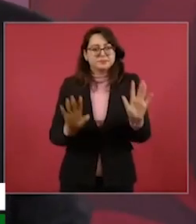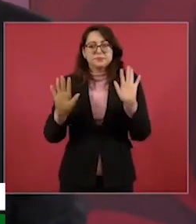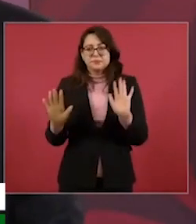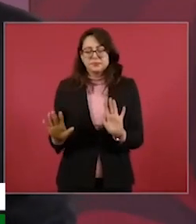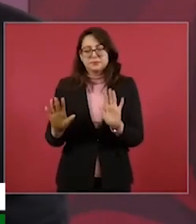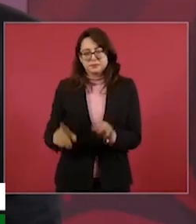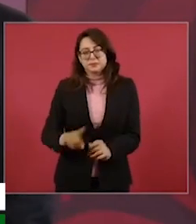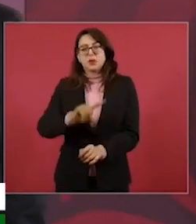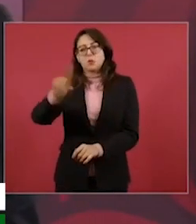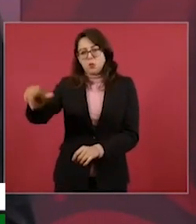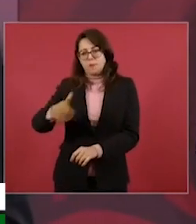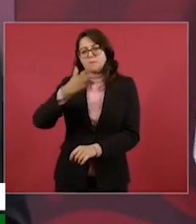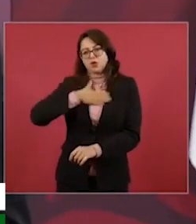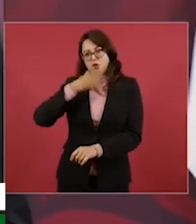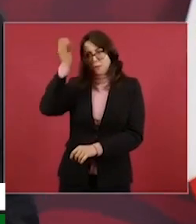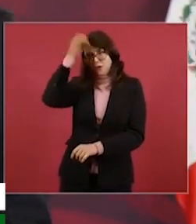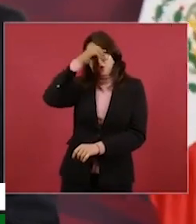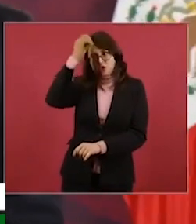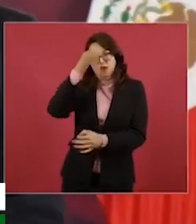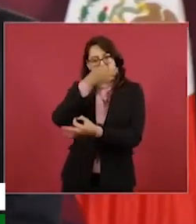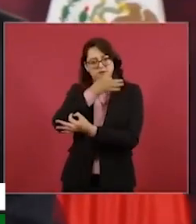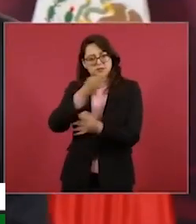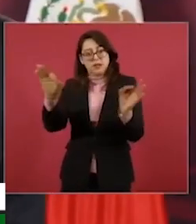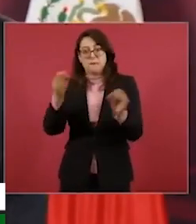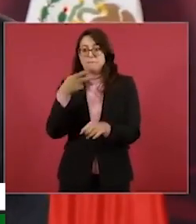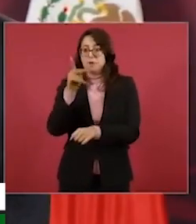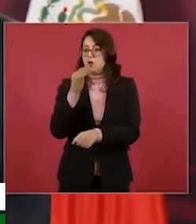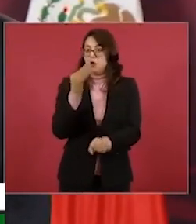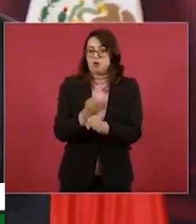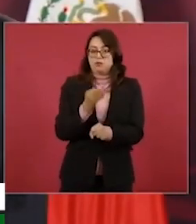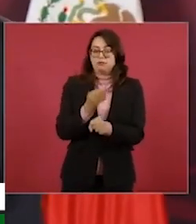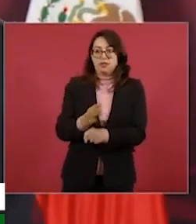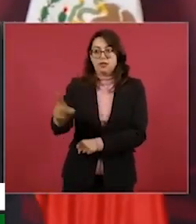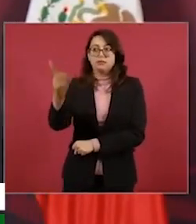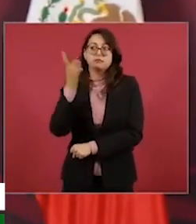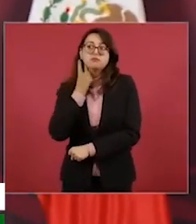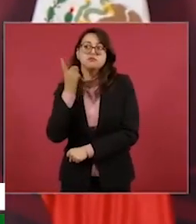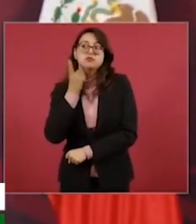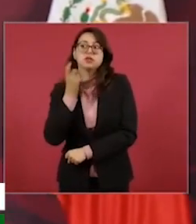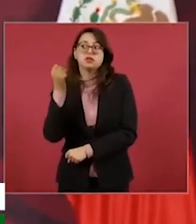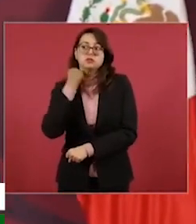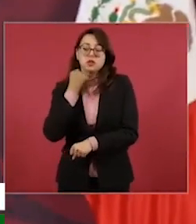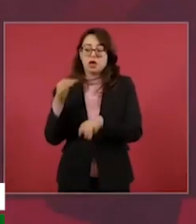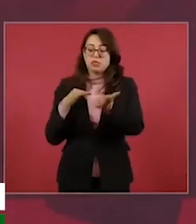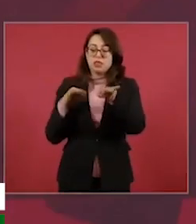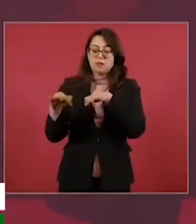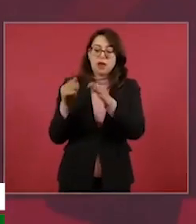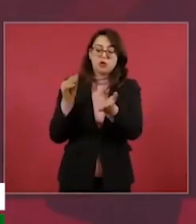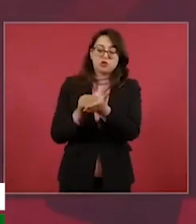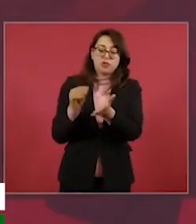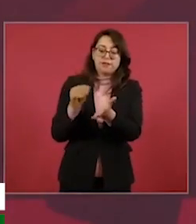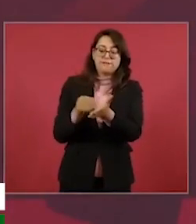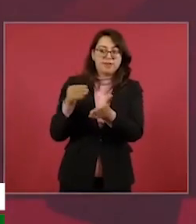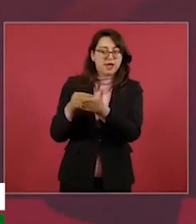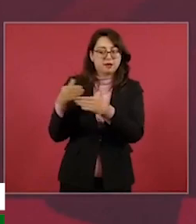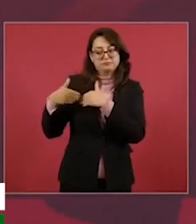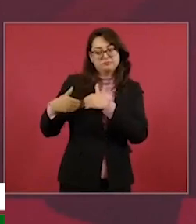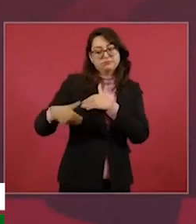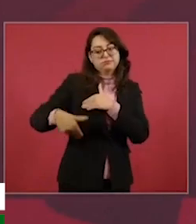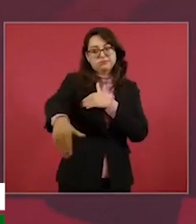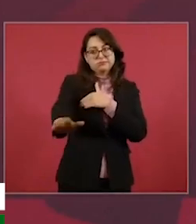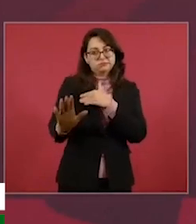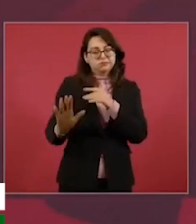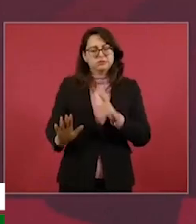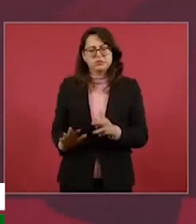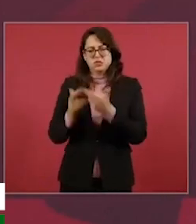extender el debate sobre la jornada laboral de 40 horas y sugirió dar más tiempo para resolver el tema en el Congreso de la Unión. No es